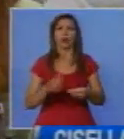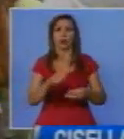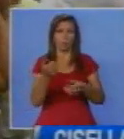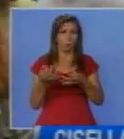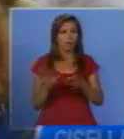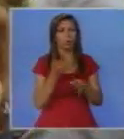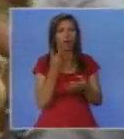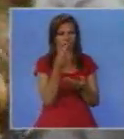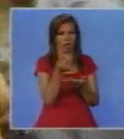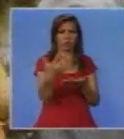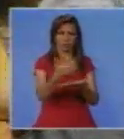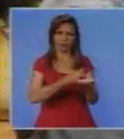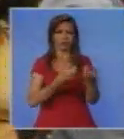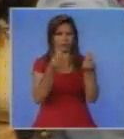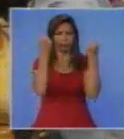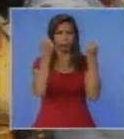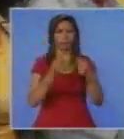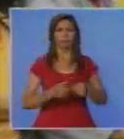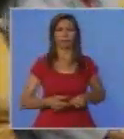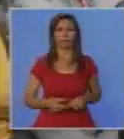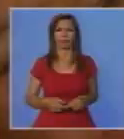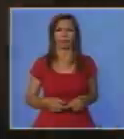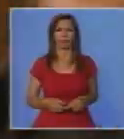su dinero.